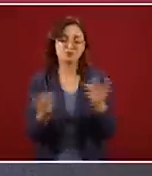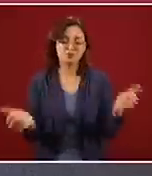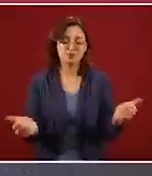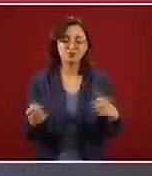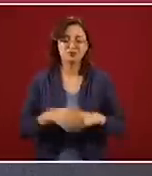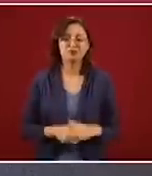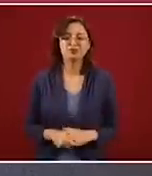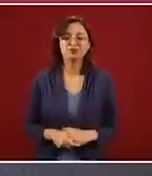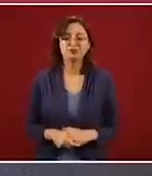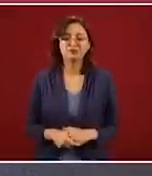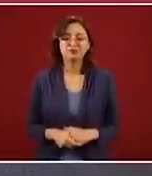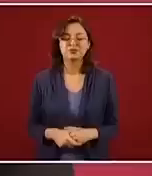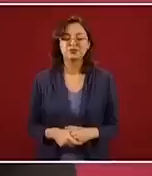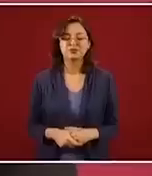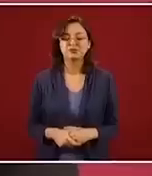porque